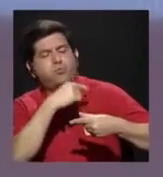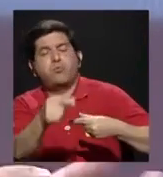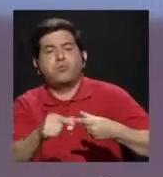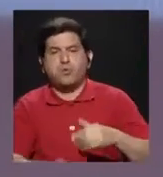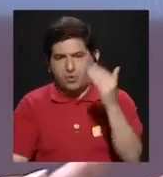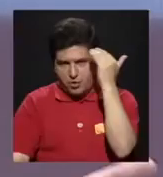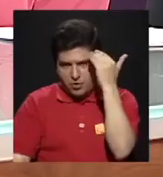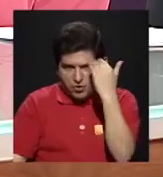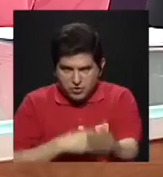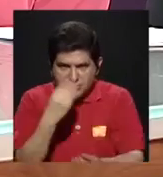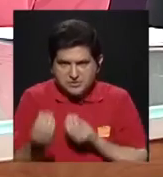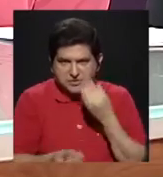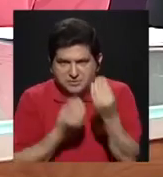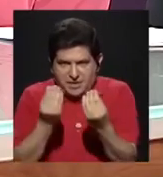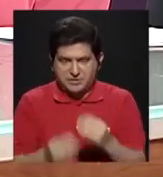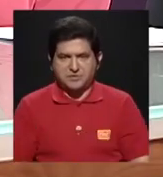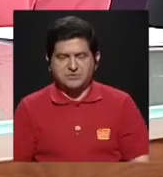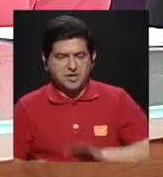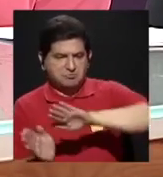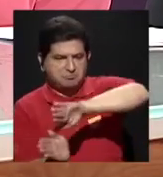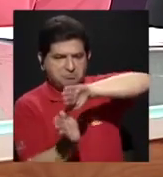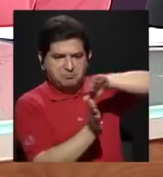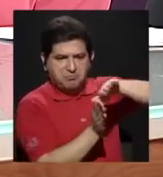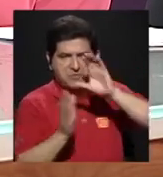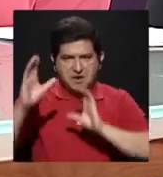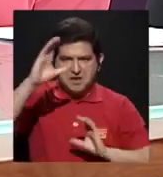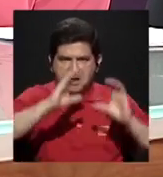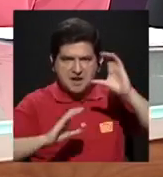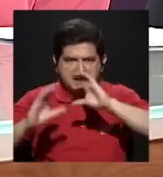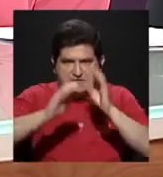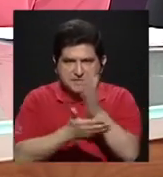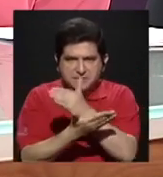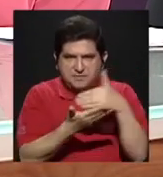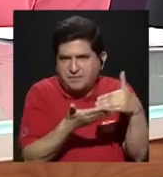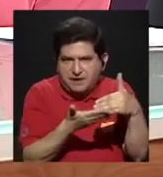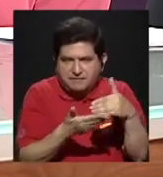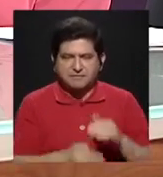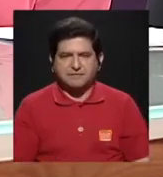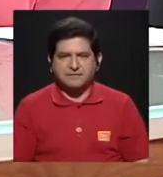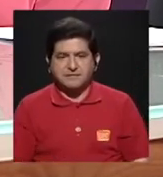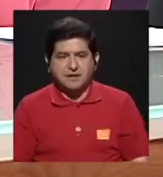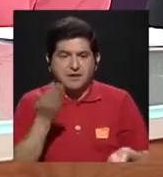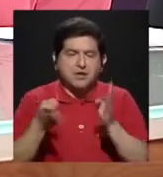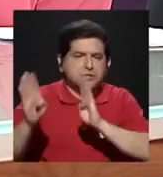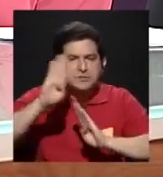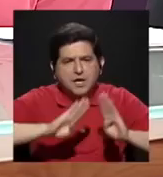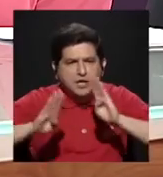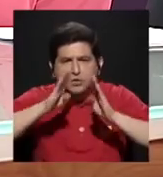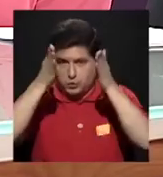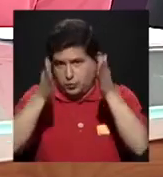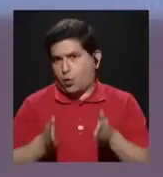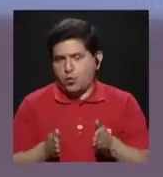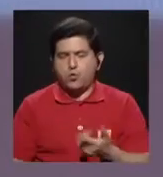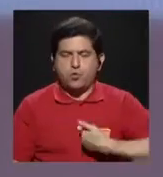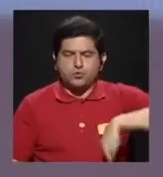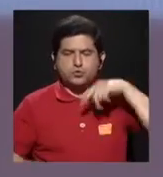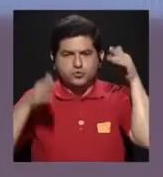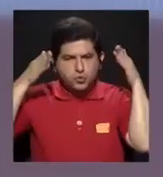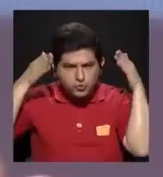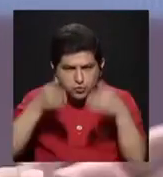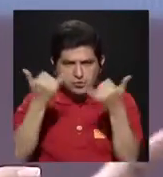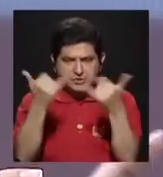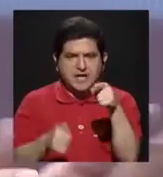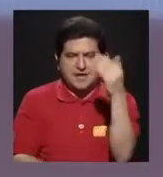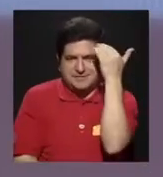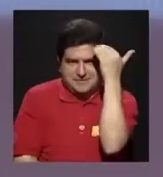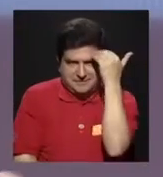lo que estamos haciendo es dejando a un lado la parte científica, digamos, de biólogos y enfocarnos en lo que ellas